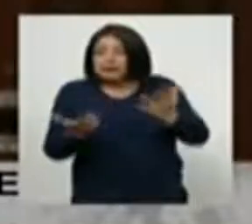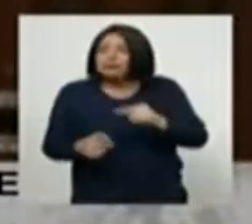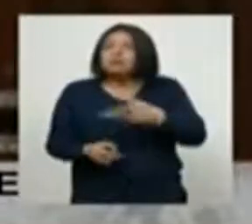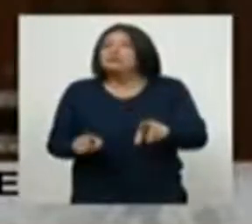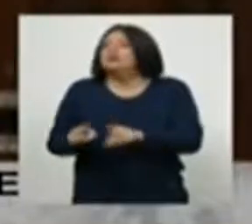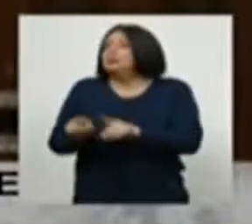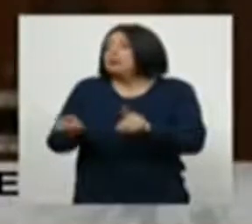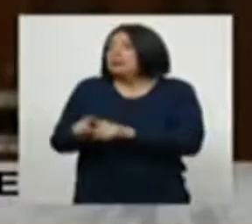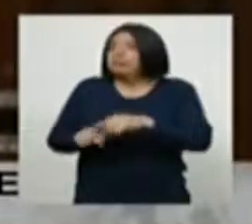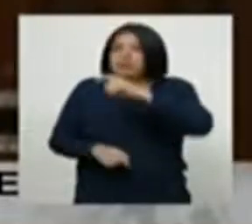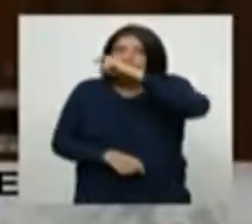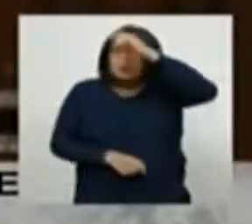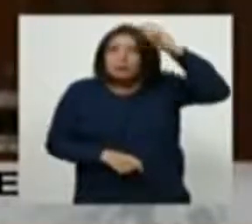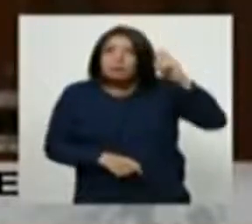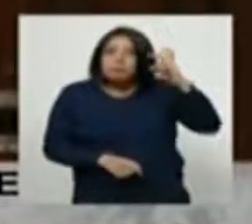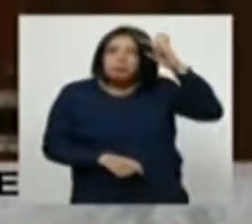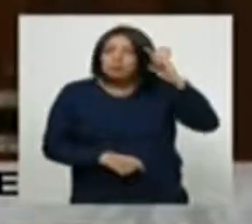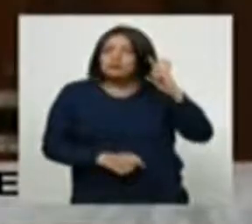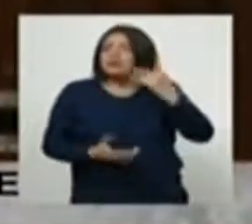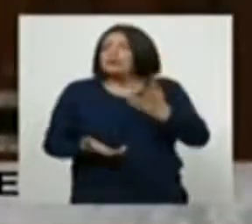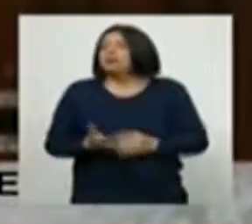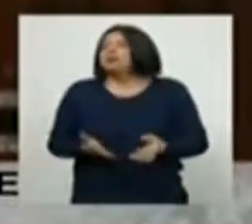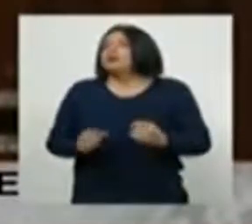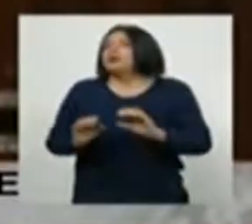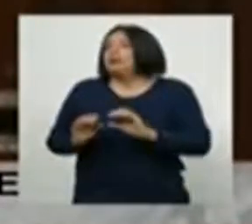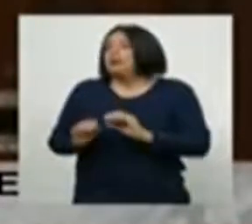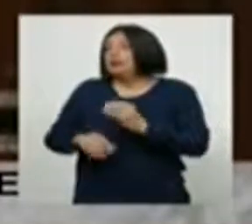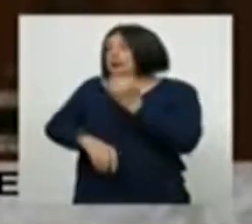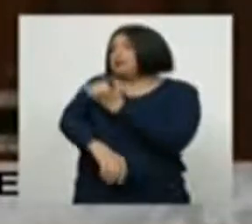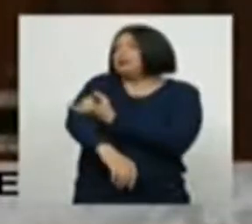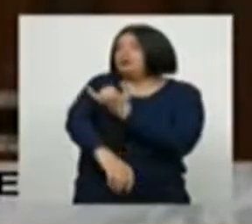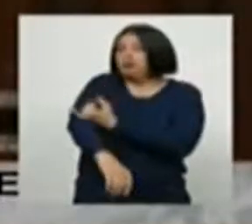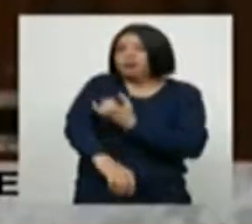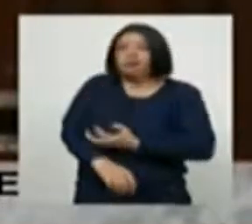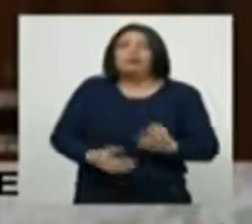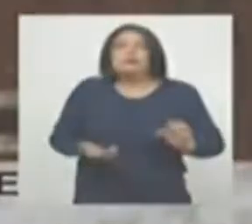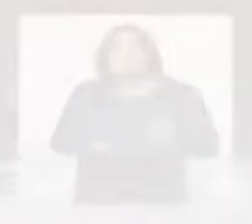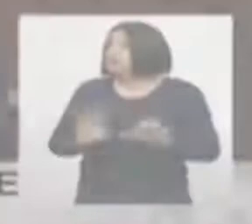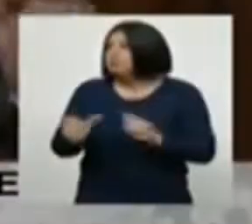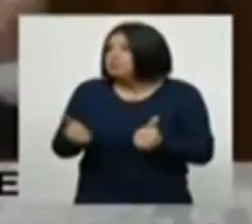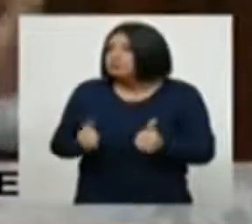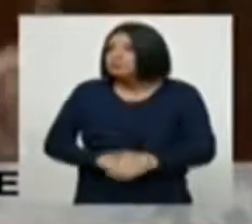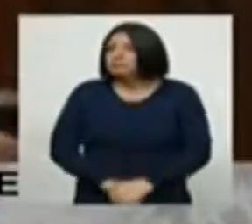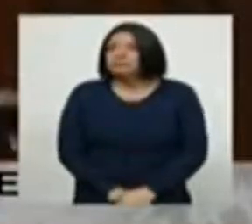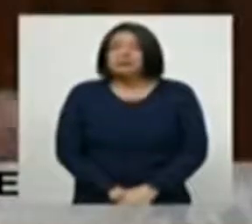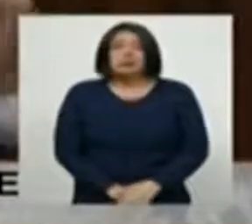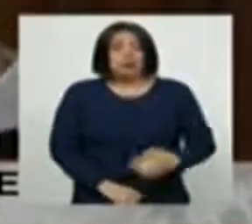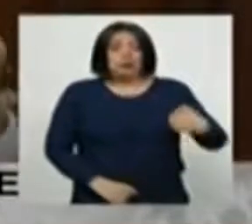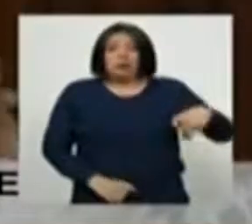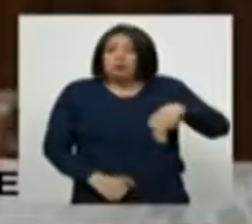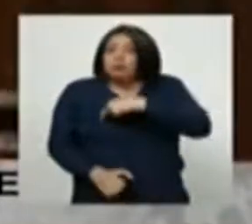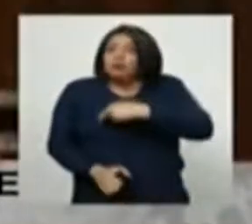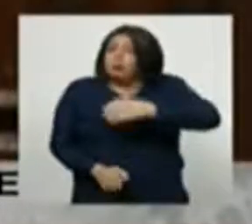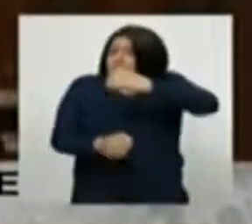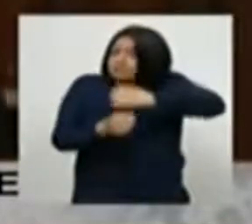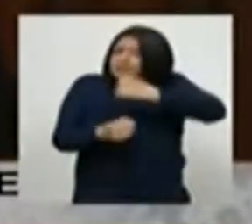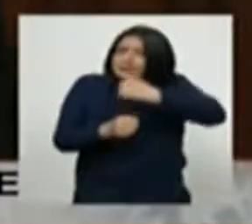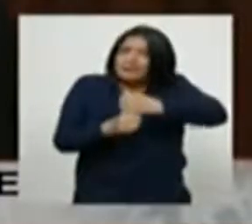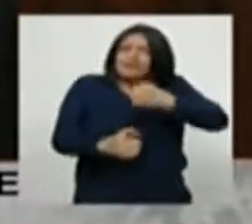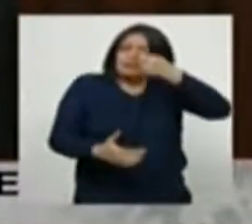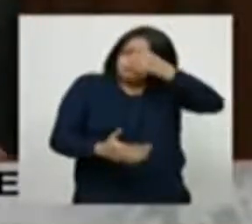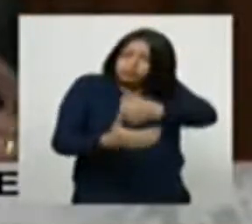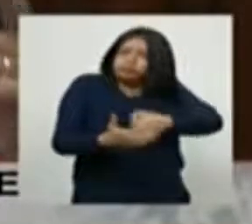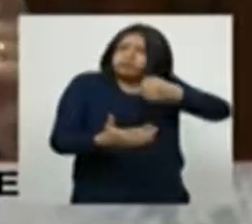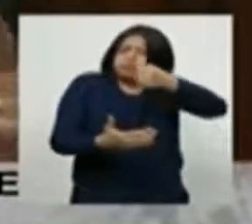como posgrados en instituciones educativas de prestigio. Trabajaremos